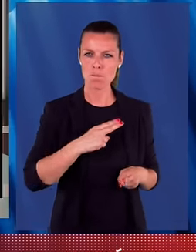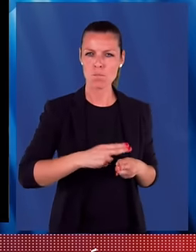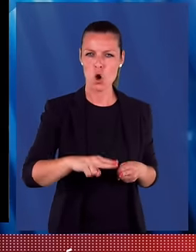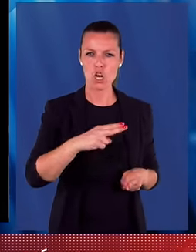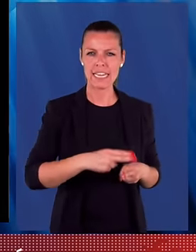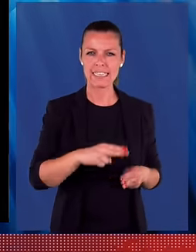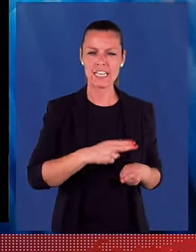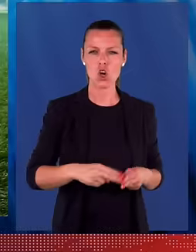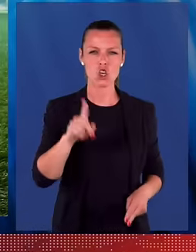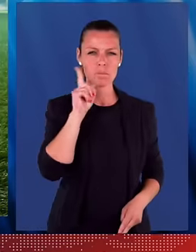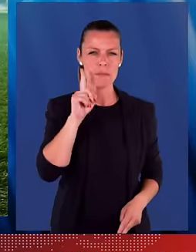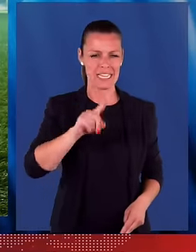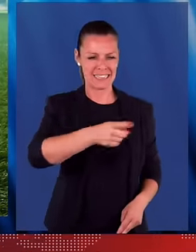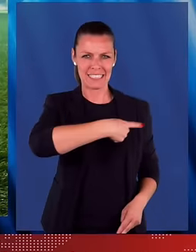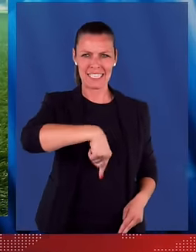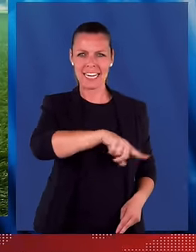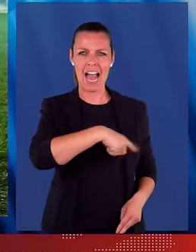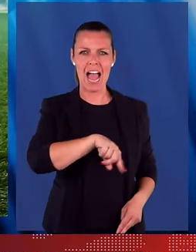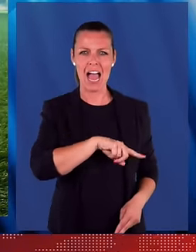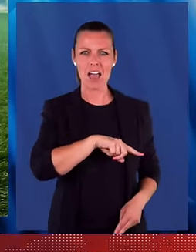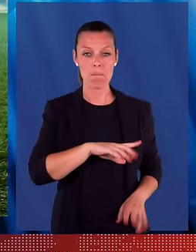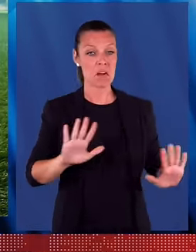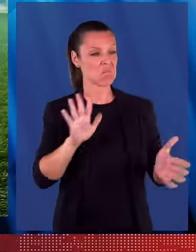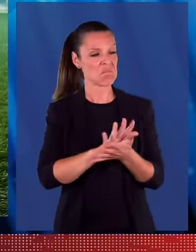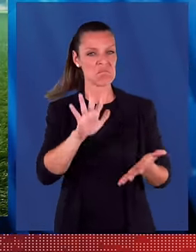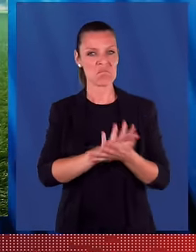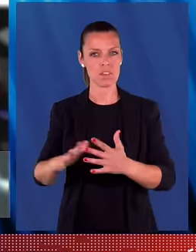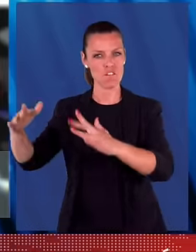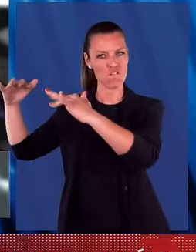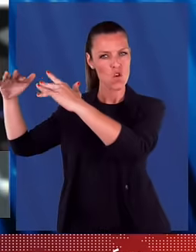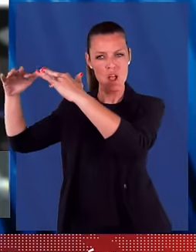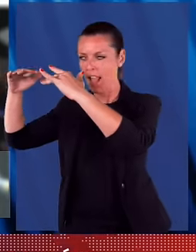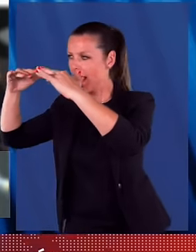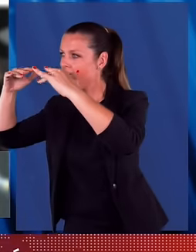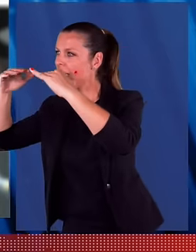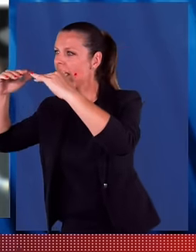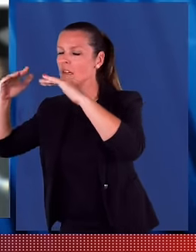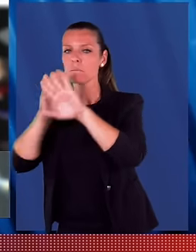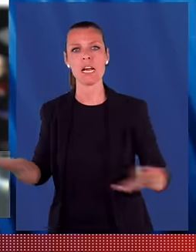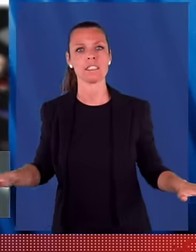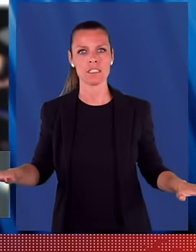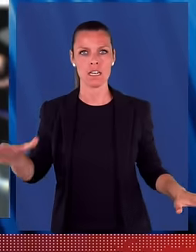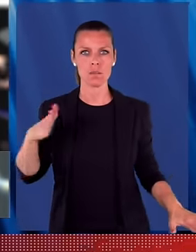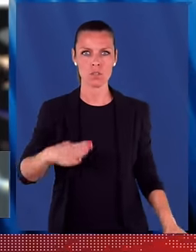una cosa buena de tu boca. Tranquilo, rueda la pelota. Basta,